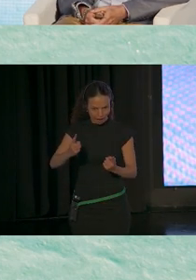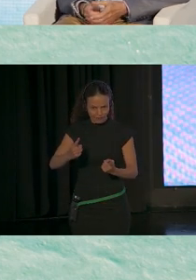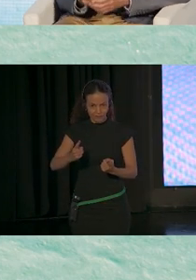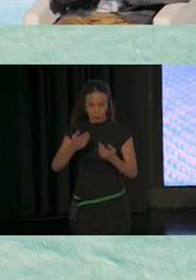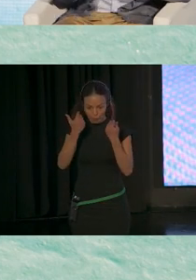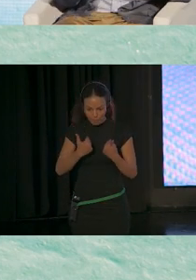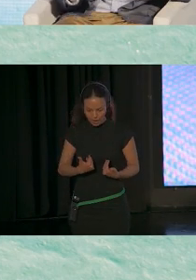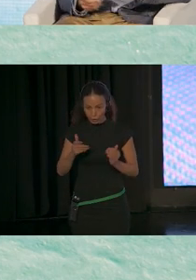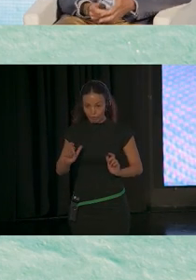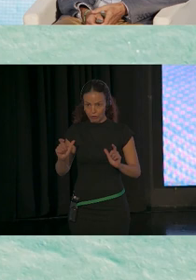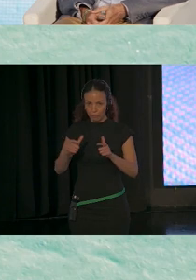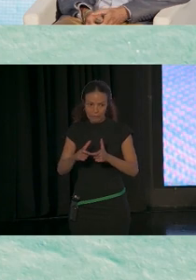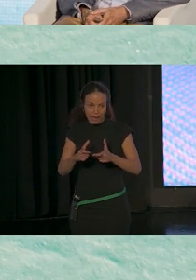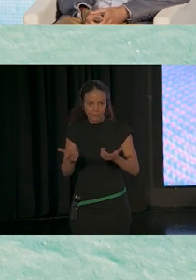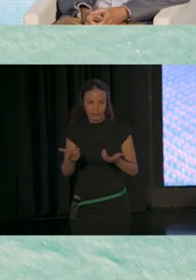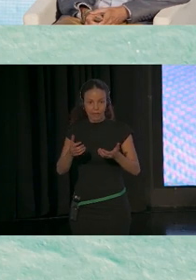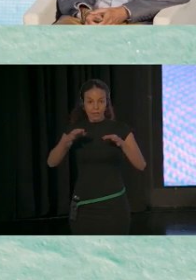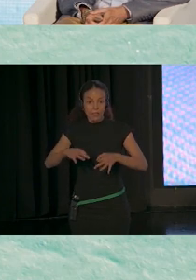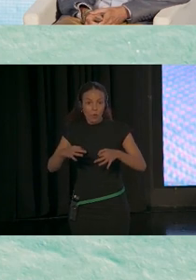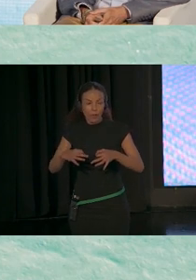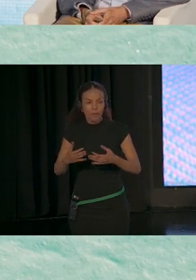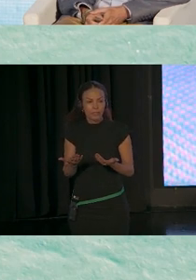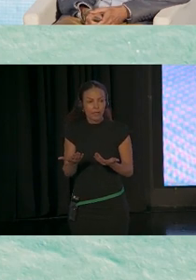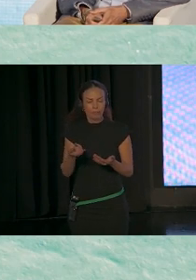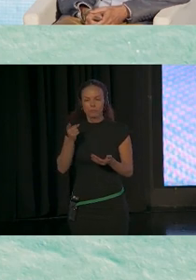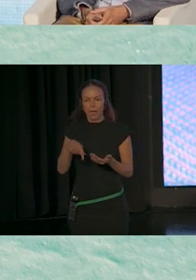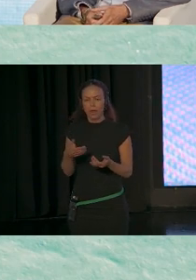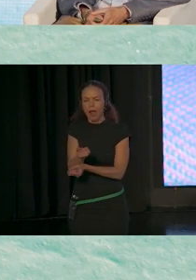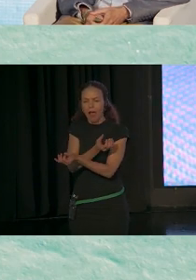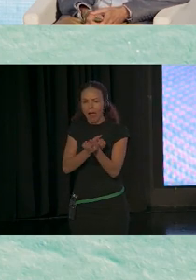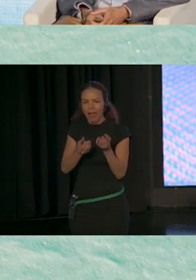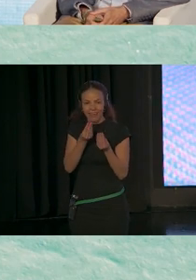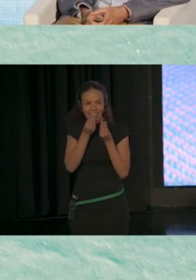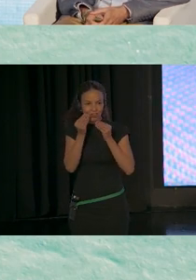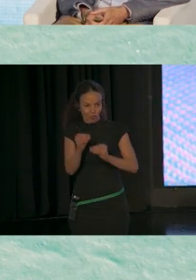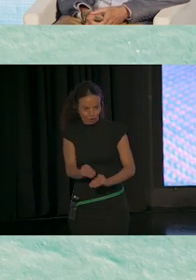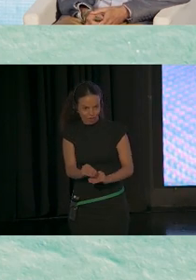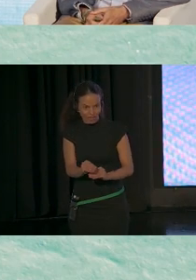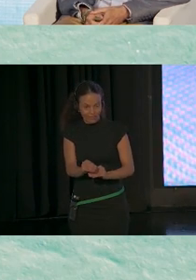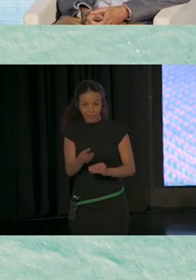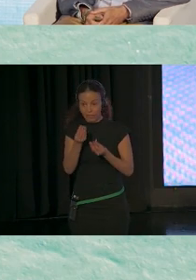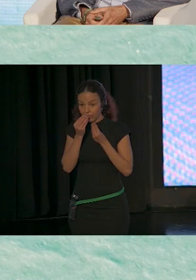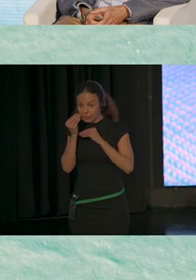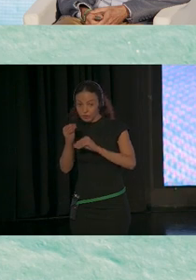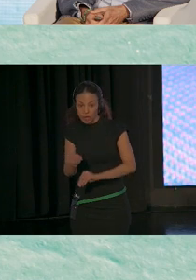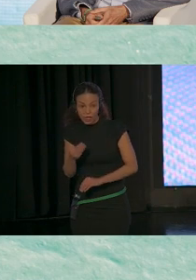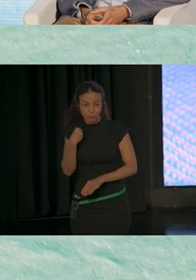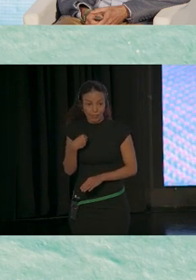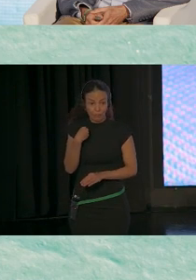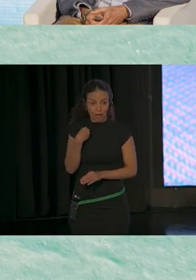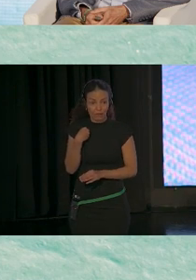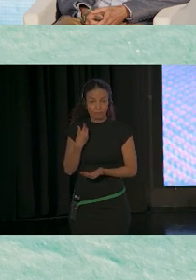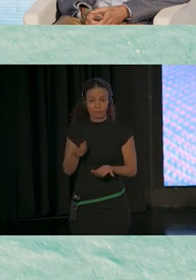se reunían seguramente, pues también contaban historias y esas historias pues